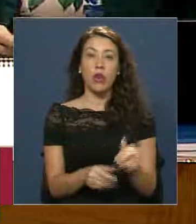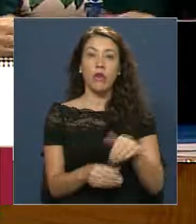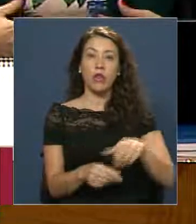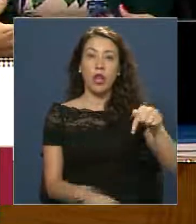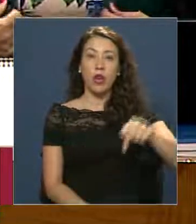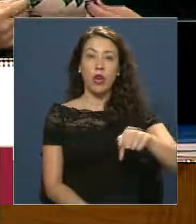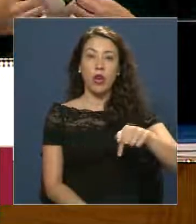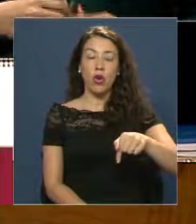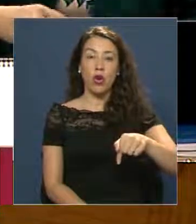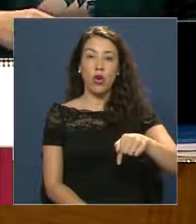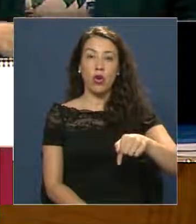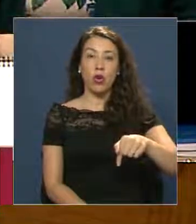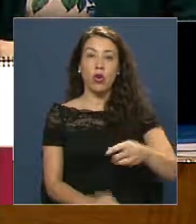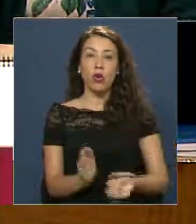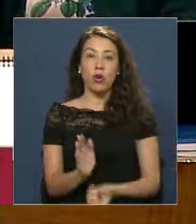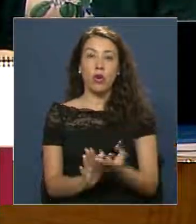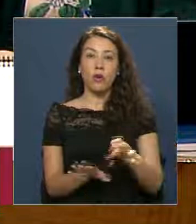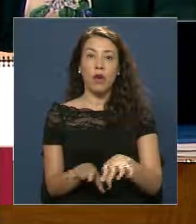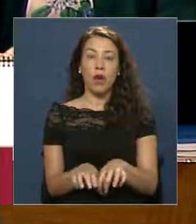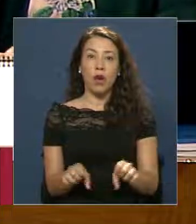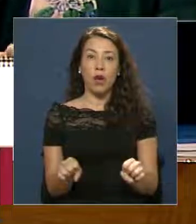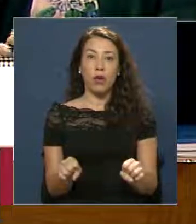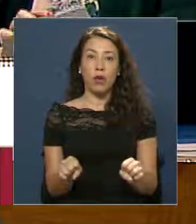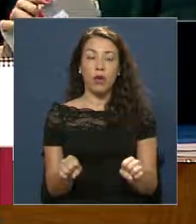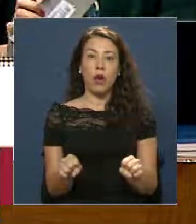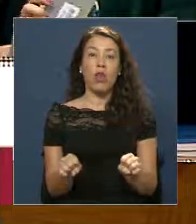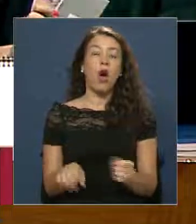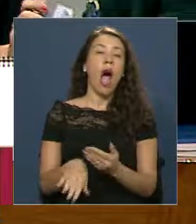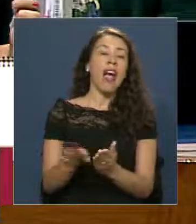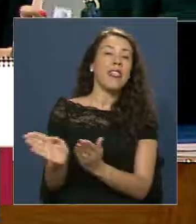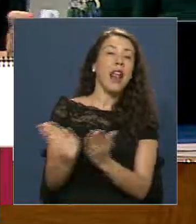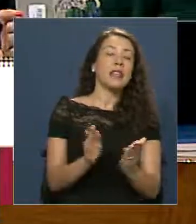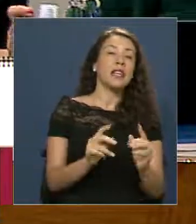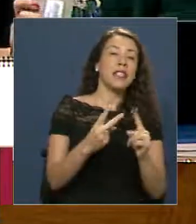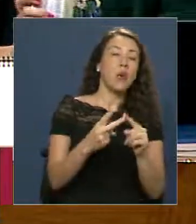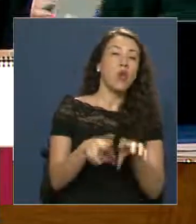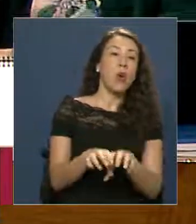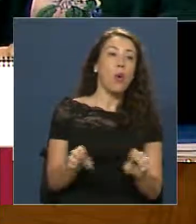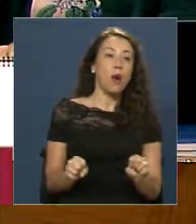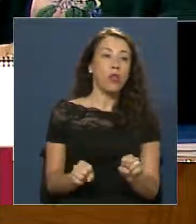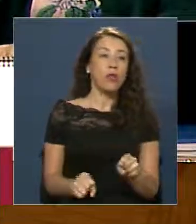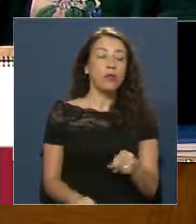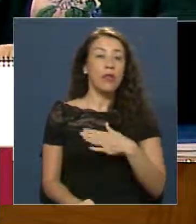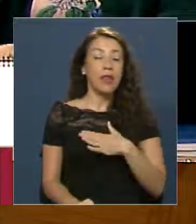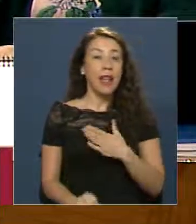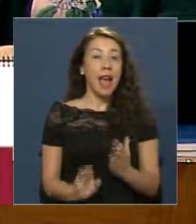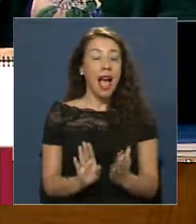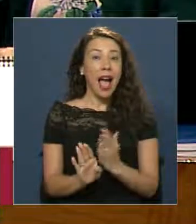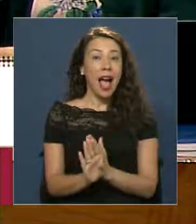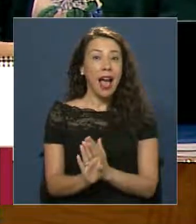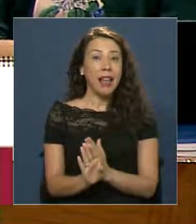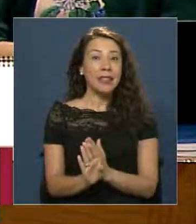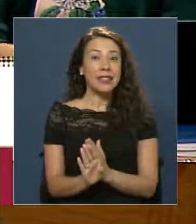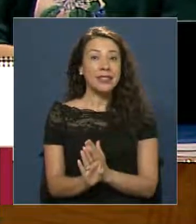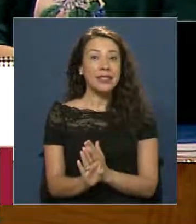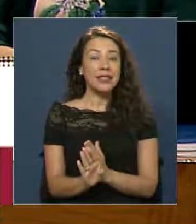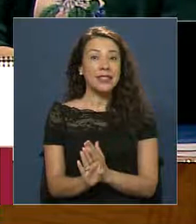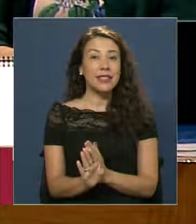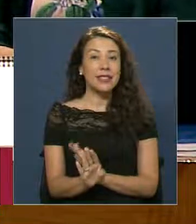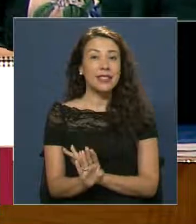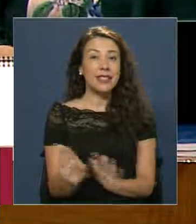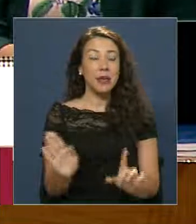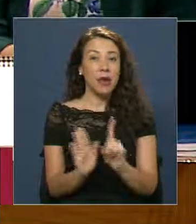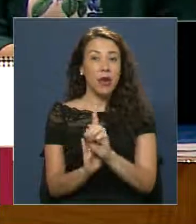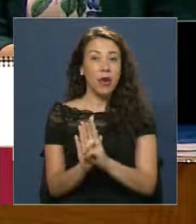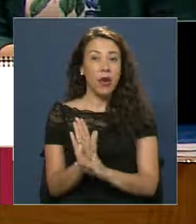hoy día, este nuevo acuerdo desfasa el otro. Si ustedes quieren, habiendo acordado antes del término del